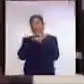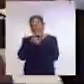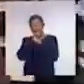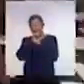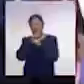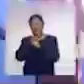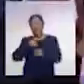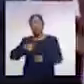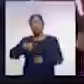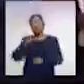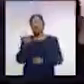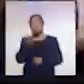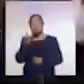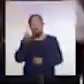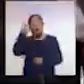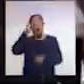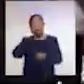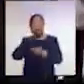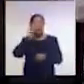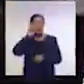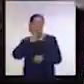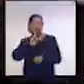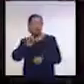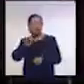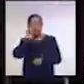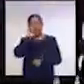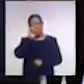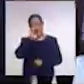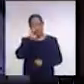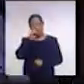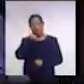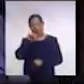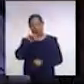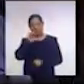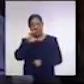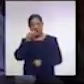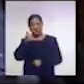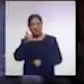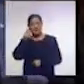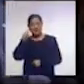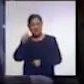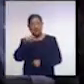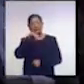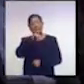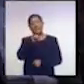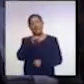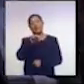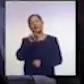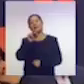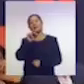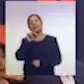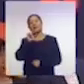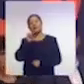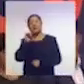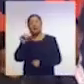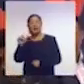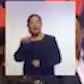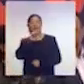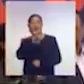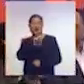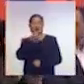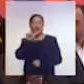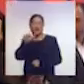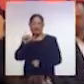El gobernador Marco Mena y la directora general del Consejo Nacional de Ciencia y Tecnología, María Elena Álvarez Builla Roces,